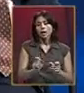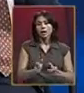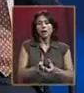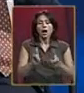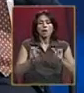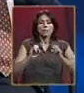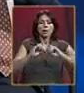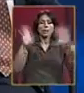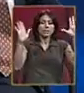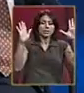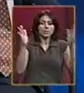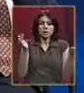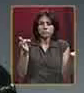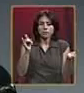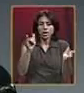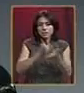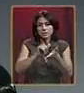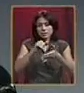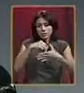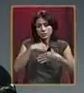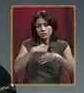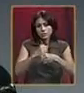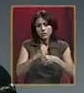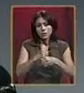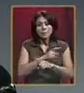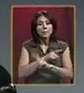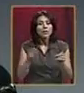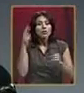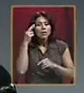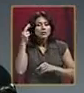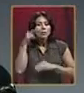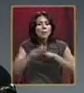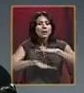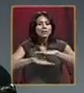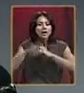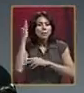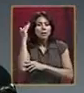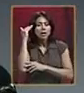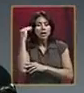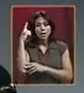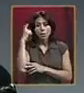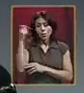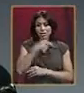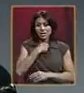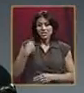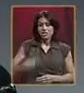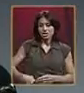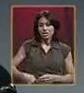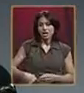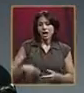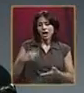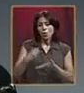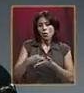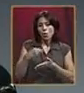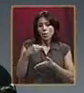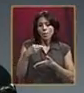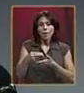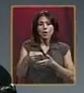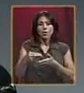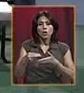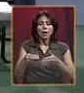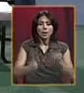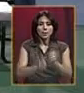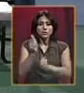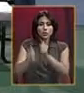eso, pero, y claro, la razón básica es porque China ha copado la mayor parte de los mercados en los que México